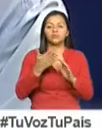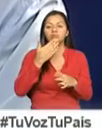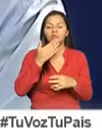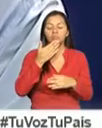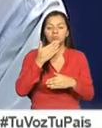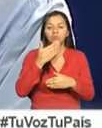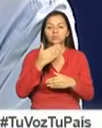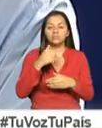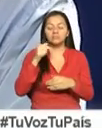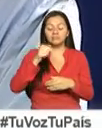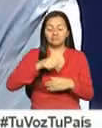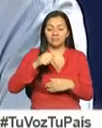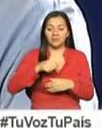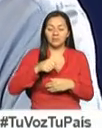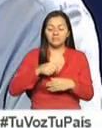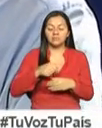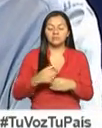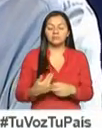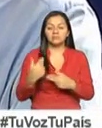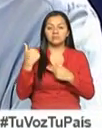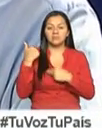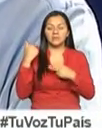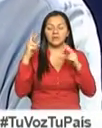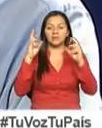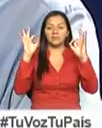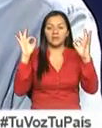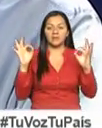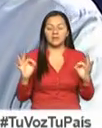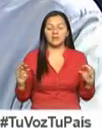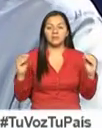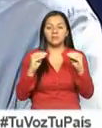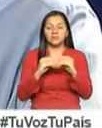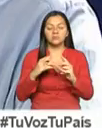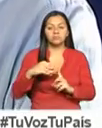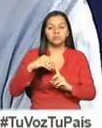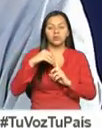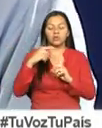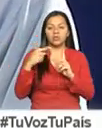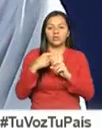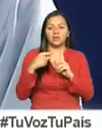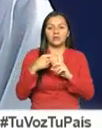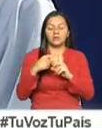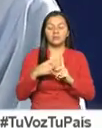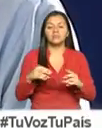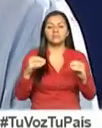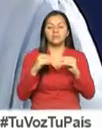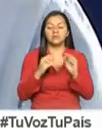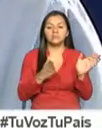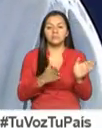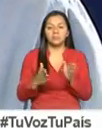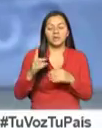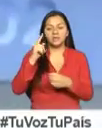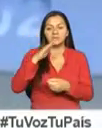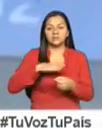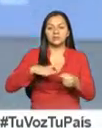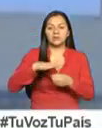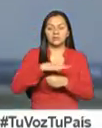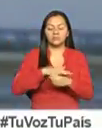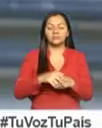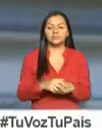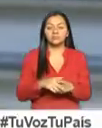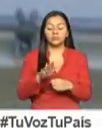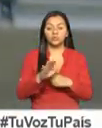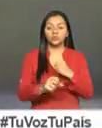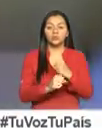solo en el gobierno de la Revolución Ciudadana, el tema energético pasó a ser prioridad y sobre todo una política de Estado. La operación